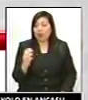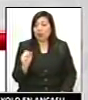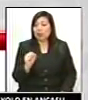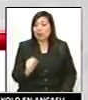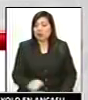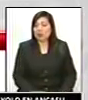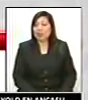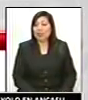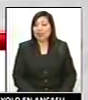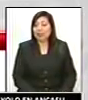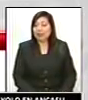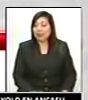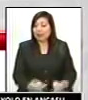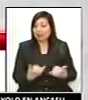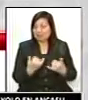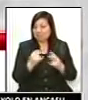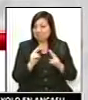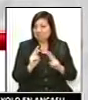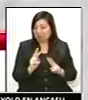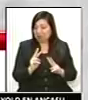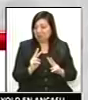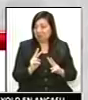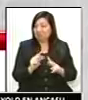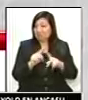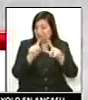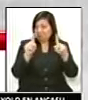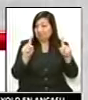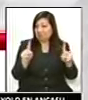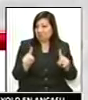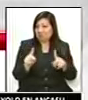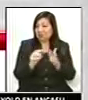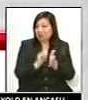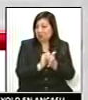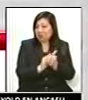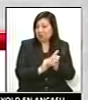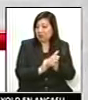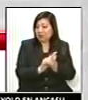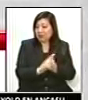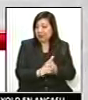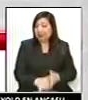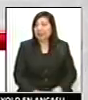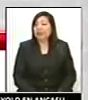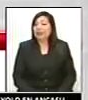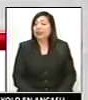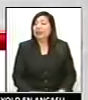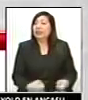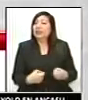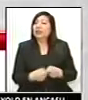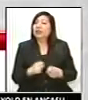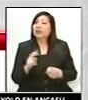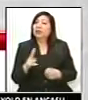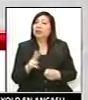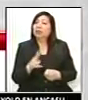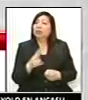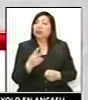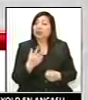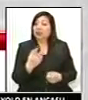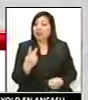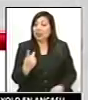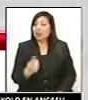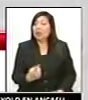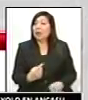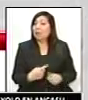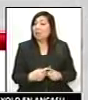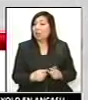317.764.191.94 soles. En esta diapositiva se puede observar el perjuicio económico proyectado por Electroperú al 2031. Si